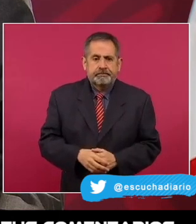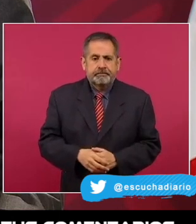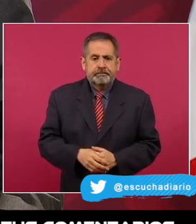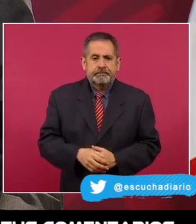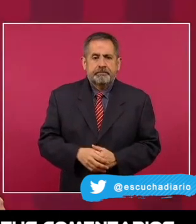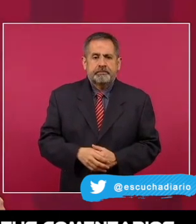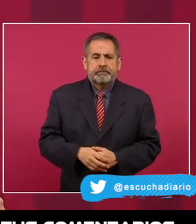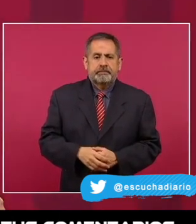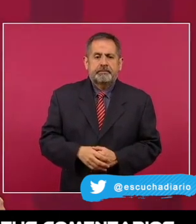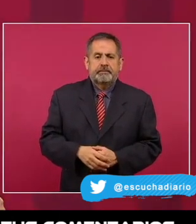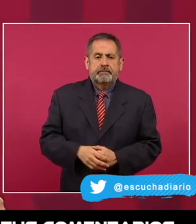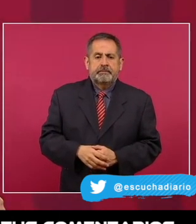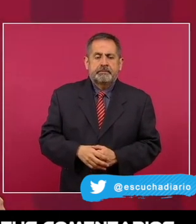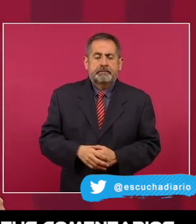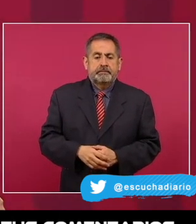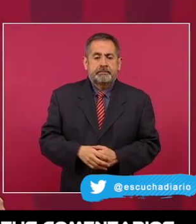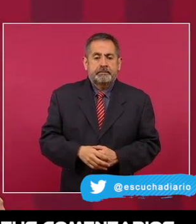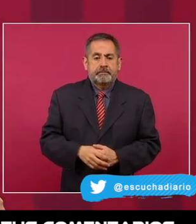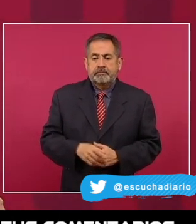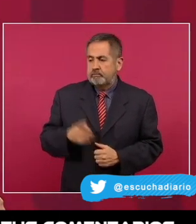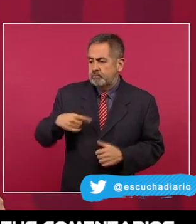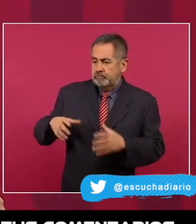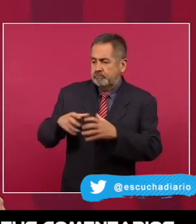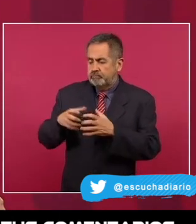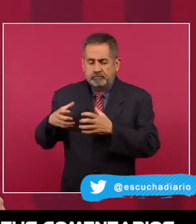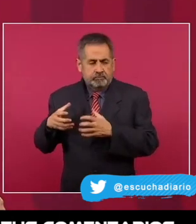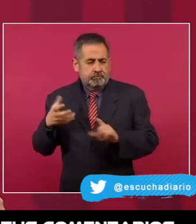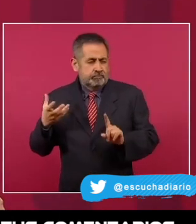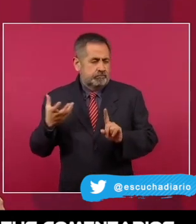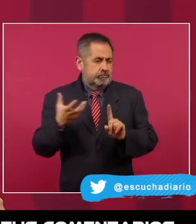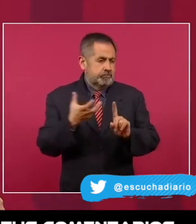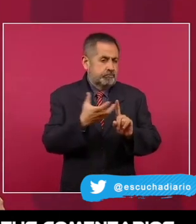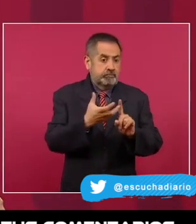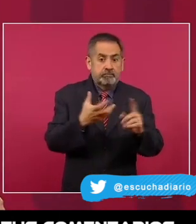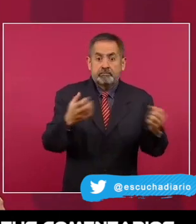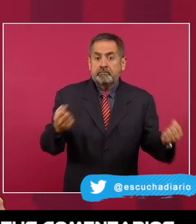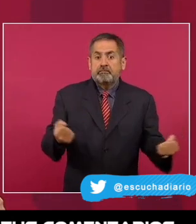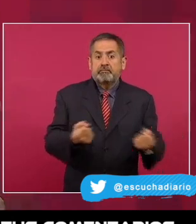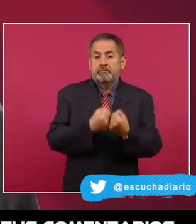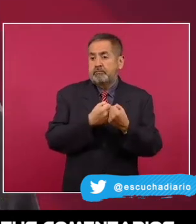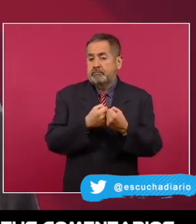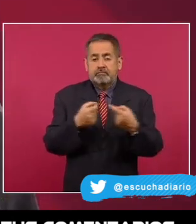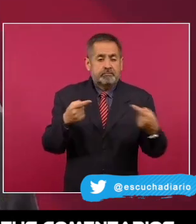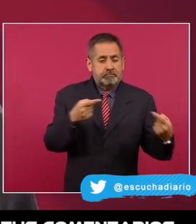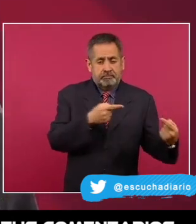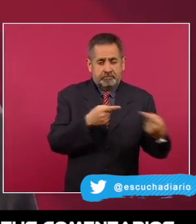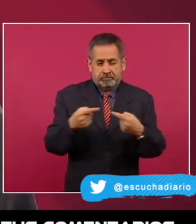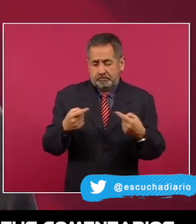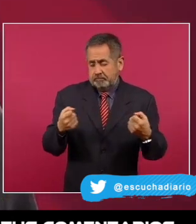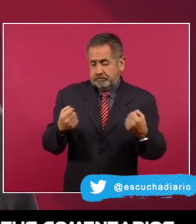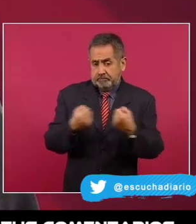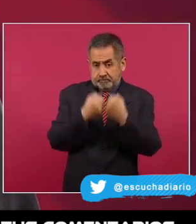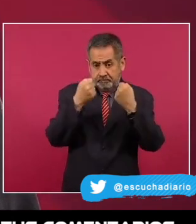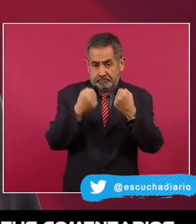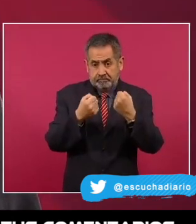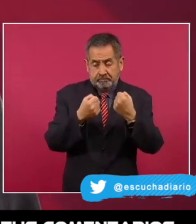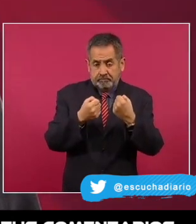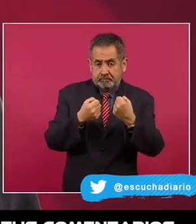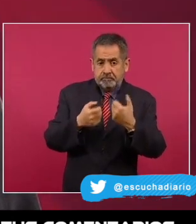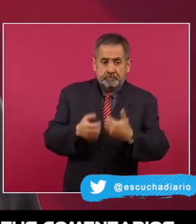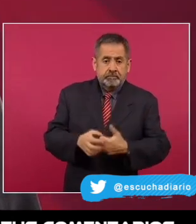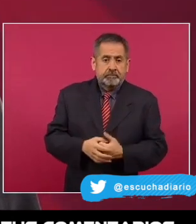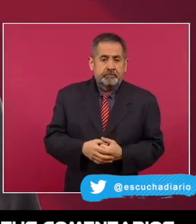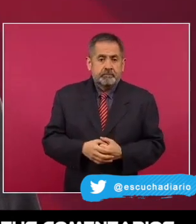construir muros fronterizos con México. Confirmó que la visita de Joe Biden a México se realizará el 7 y 8 de enero del